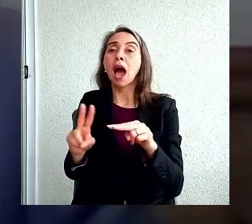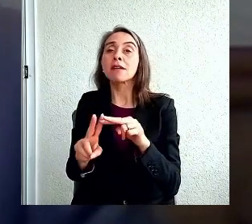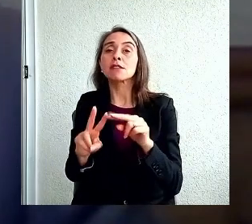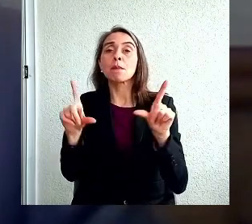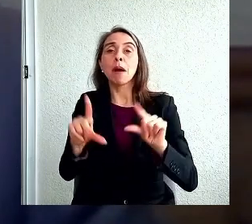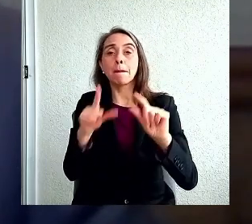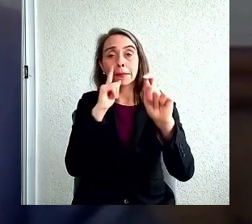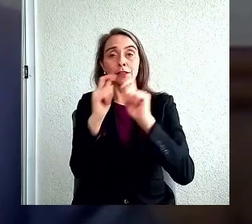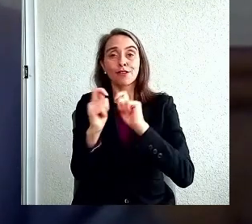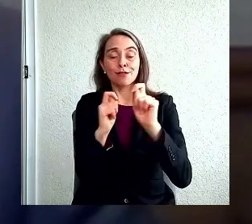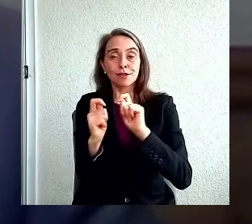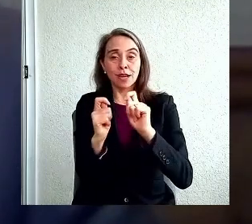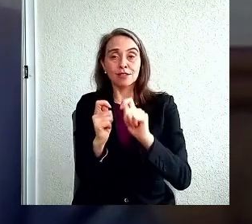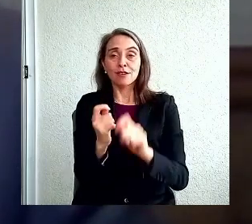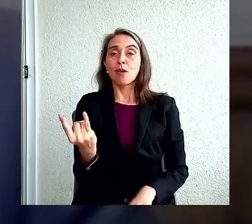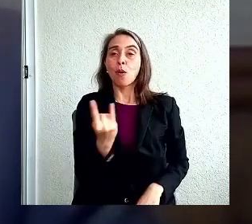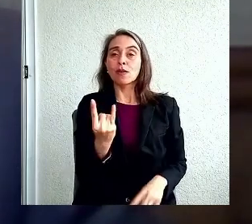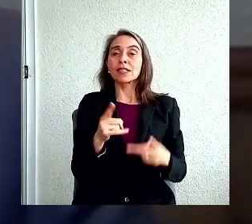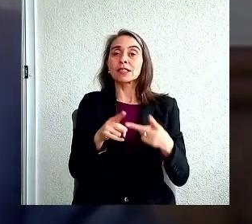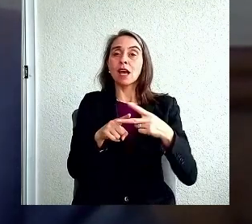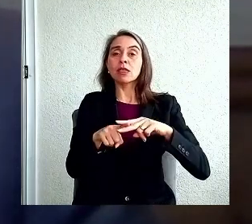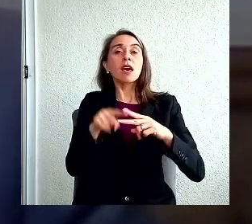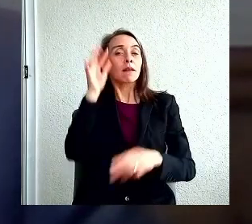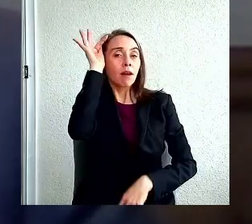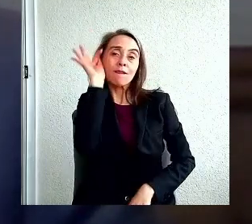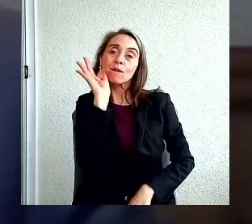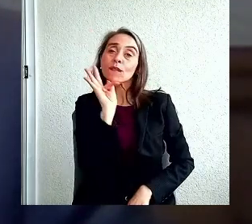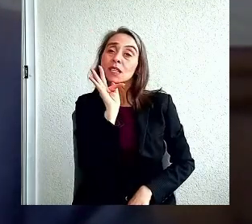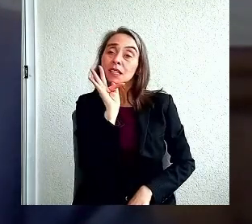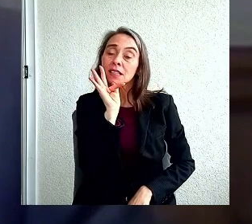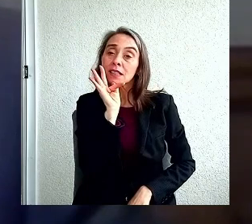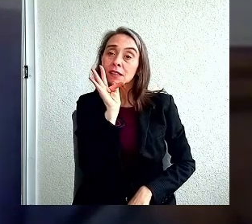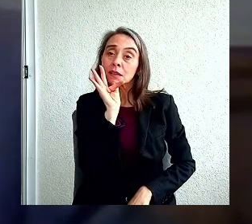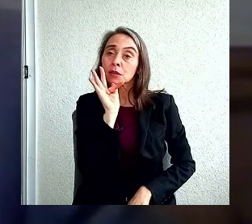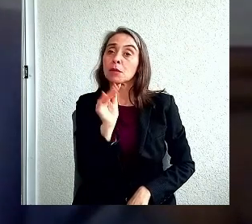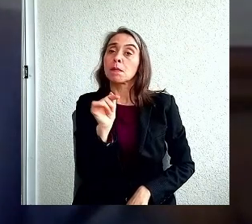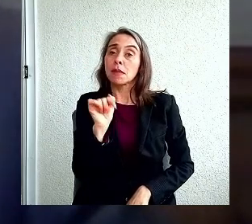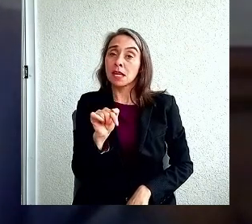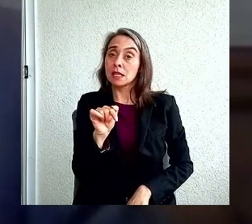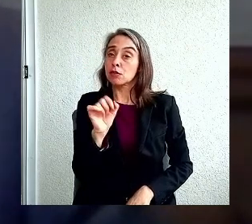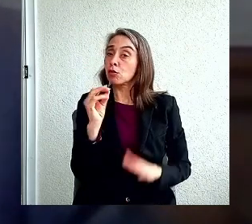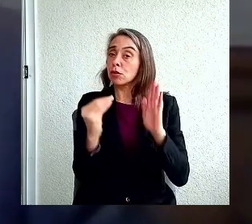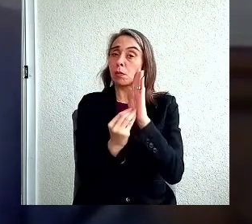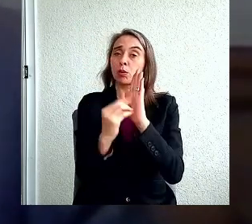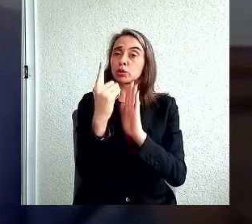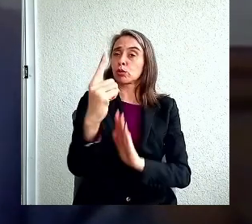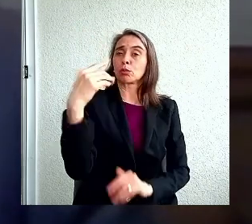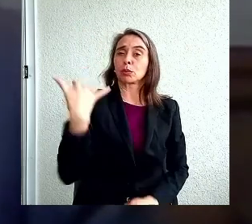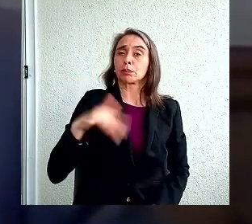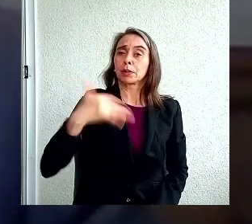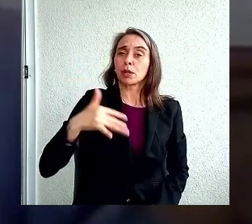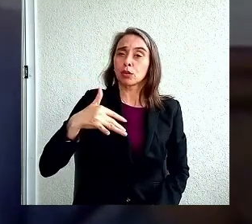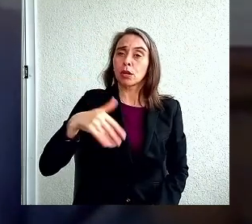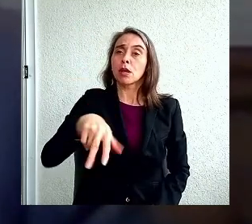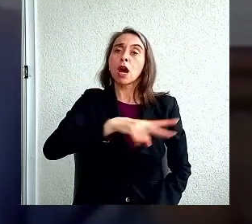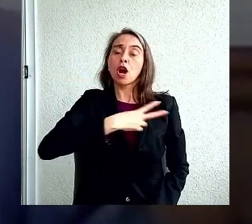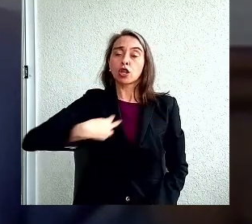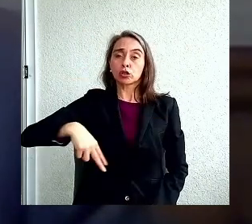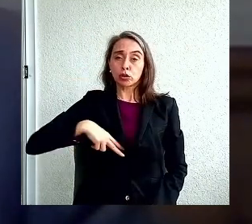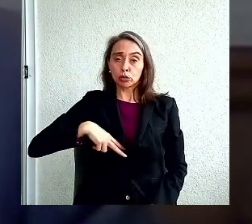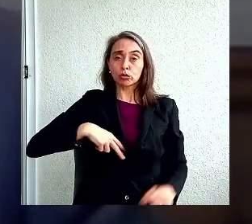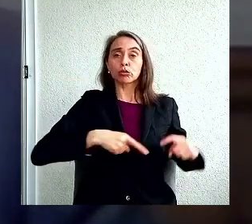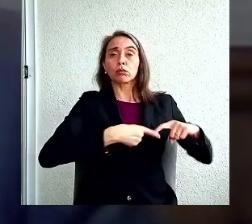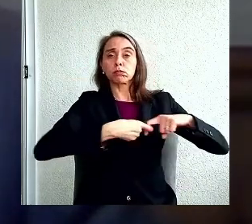Santa María, esta es una prioridad. Nos hemos sumado a los esfuerzos que buscan que nuestro